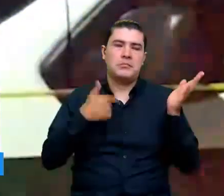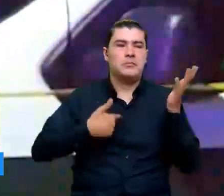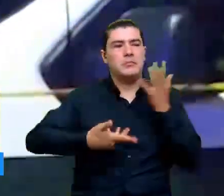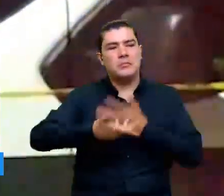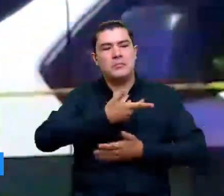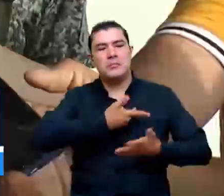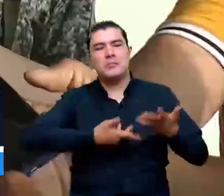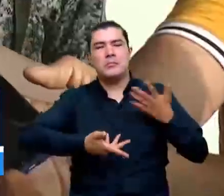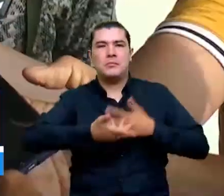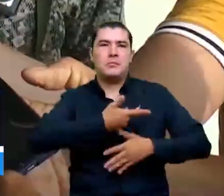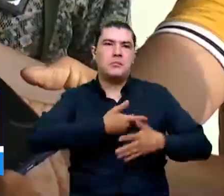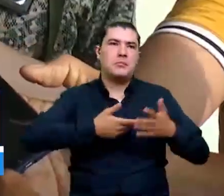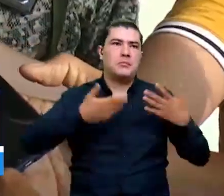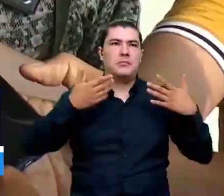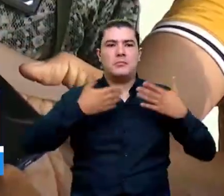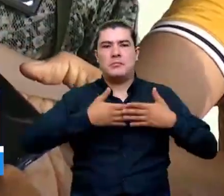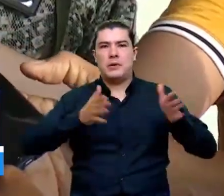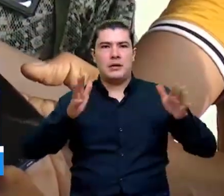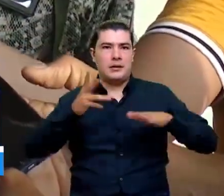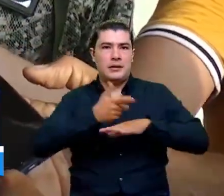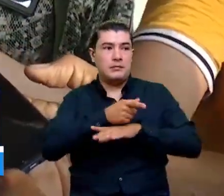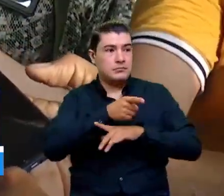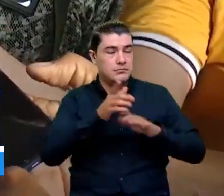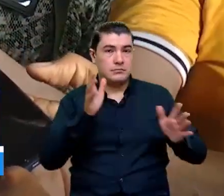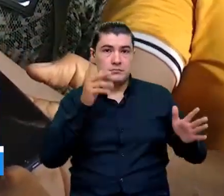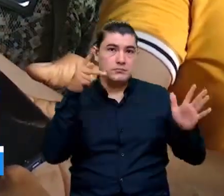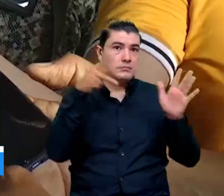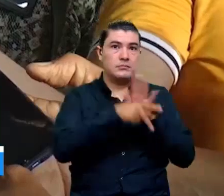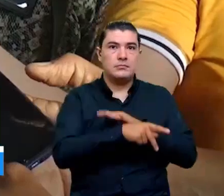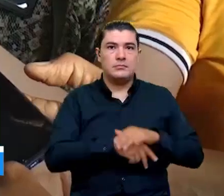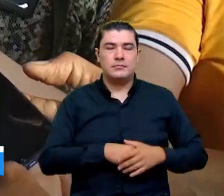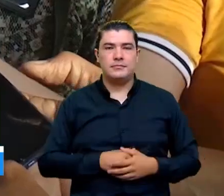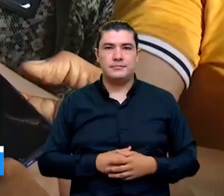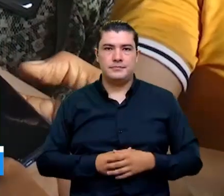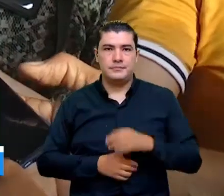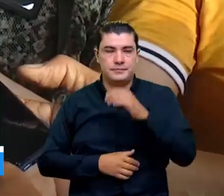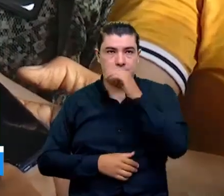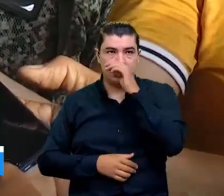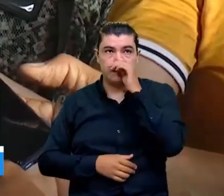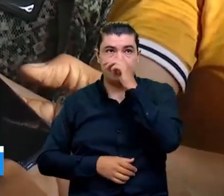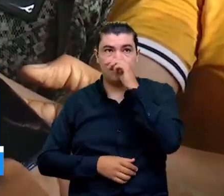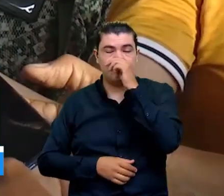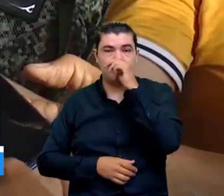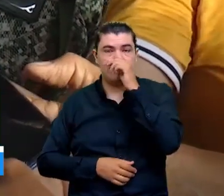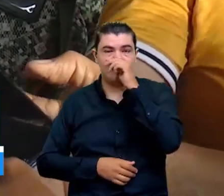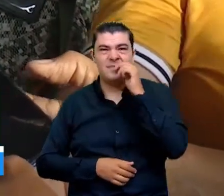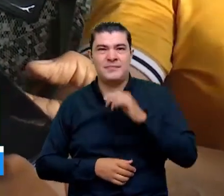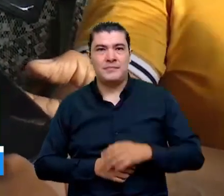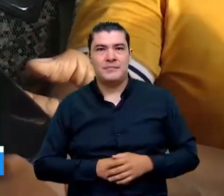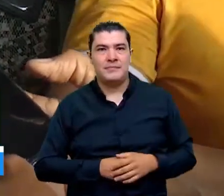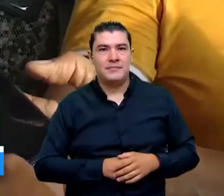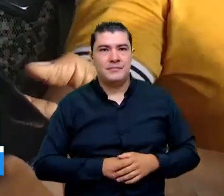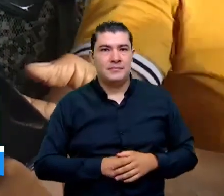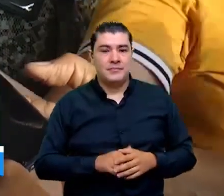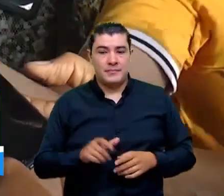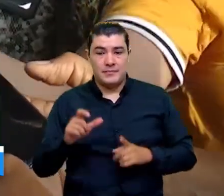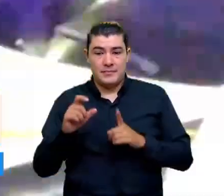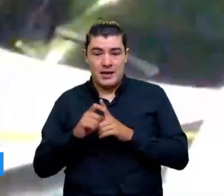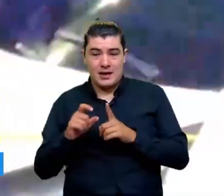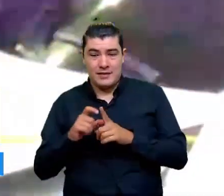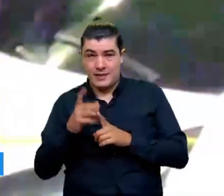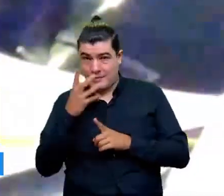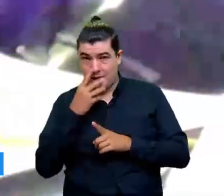abierto al público. Producto de un atraco y un intercambio de palabras, una discusión que tienen, la persona que le hurta una